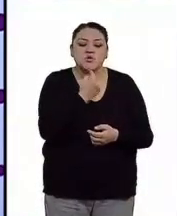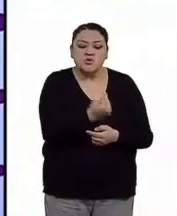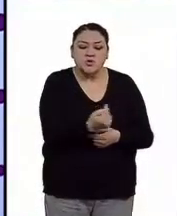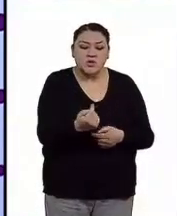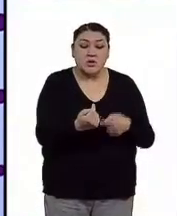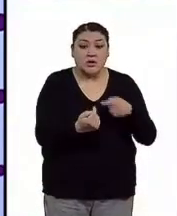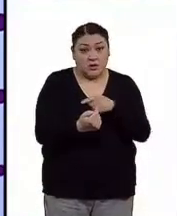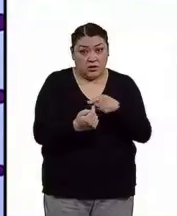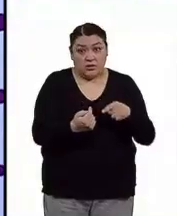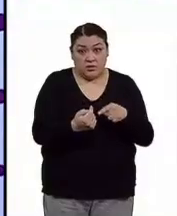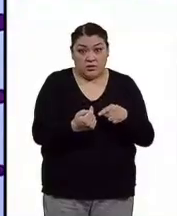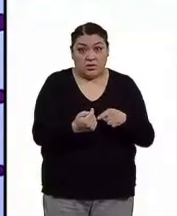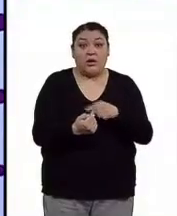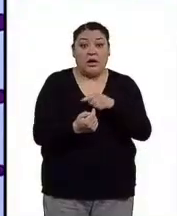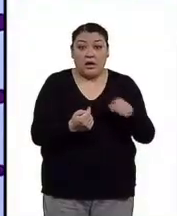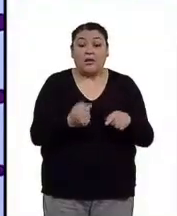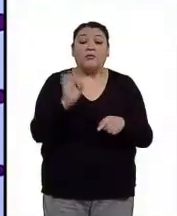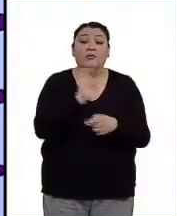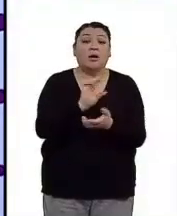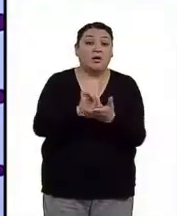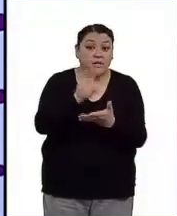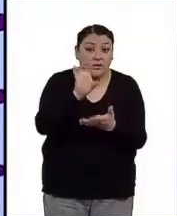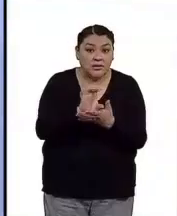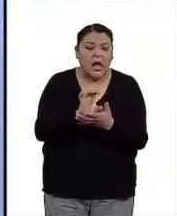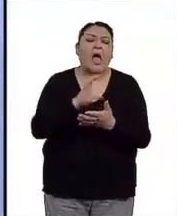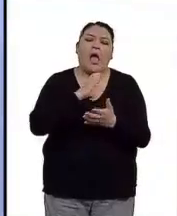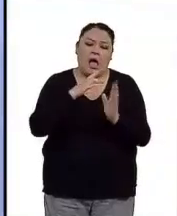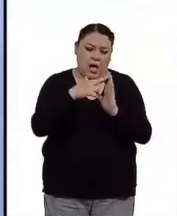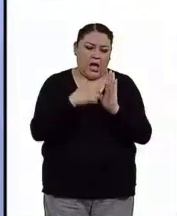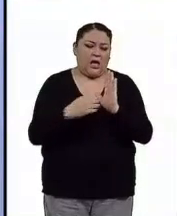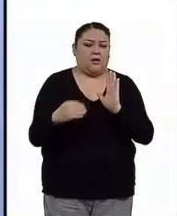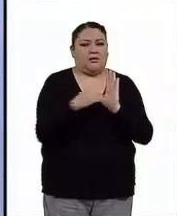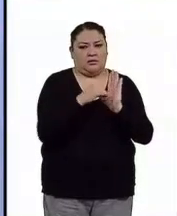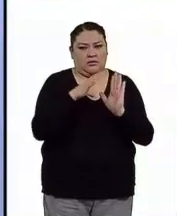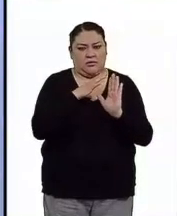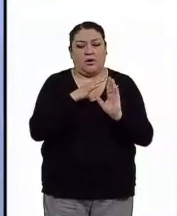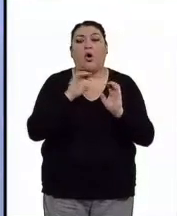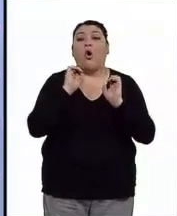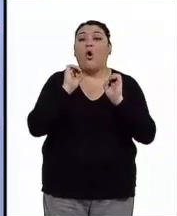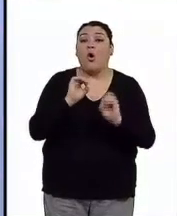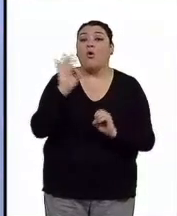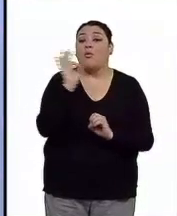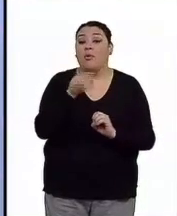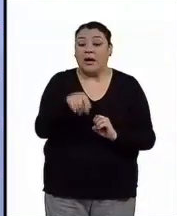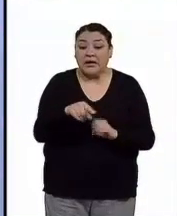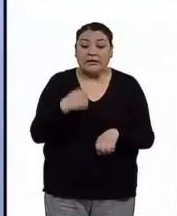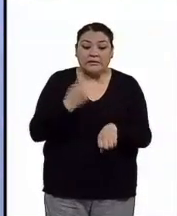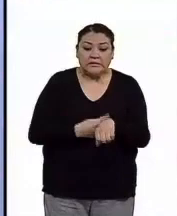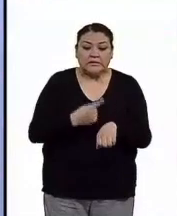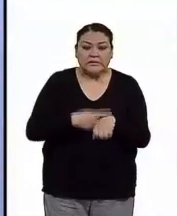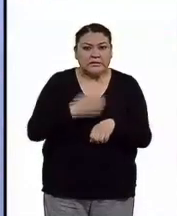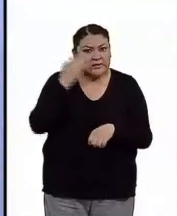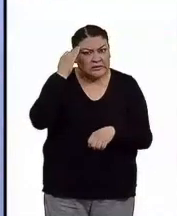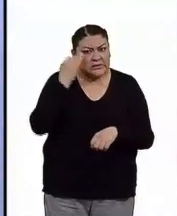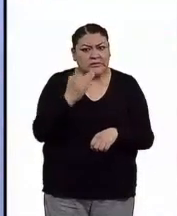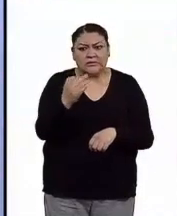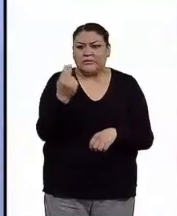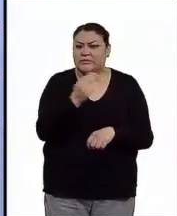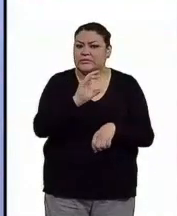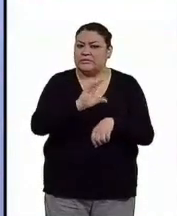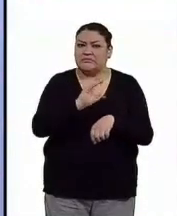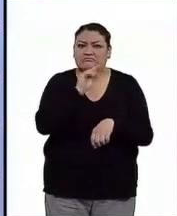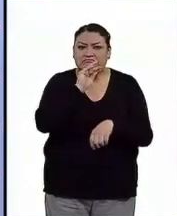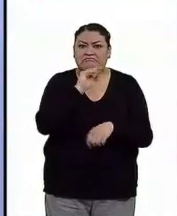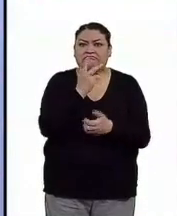alguna discapacidad, o bien si por algún motivo de salud se sigue alargando esta incapacidad